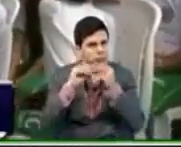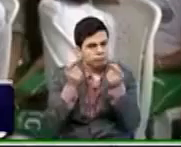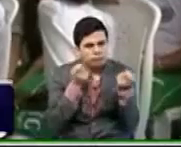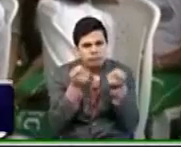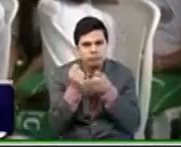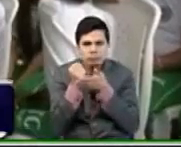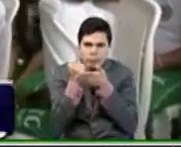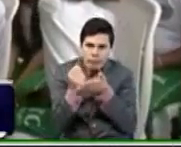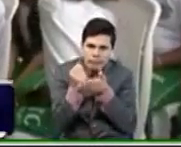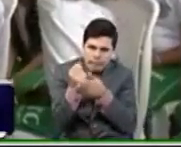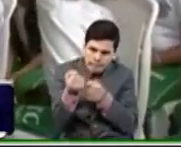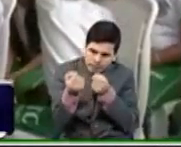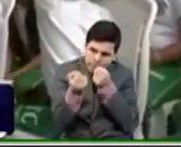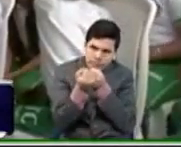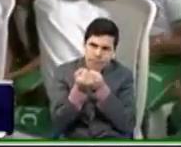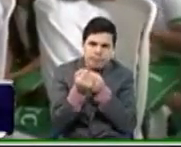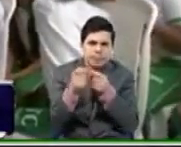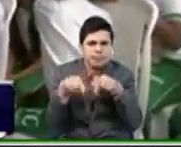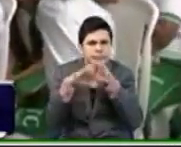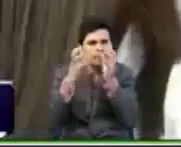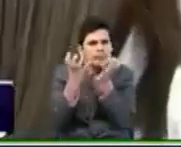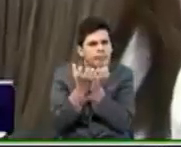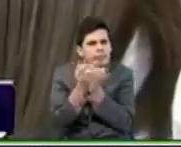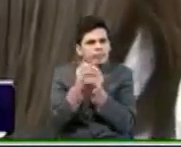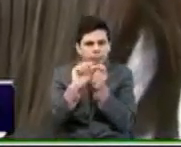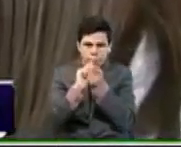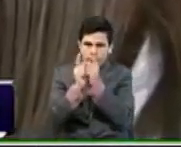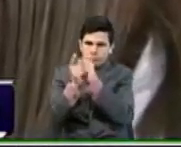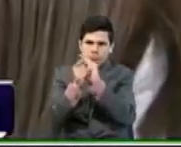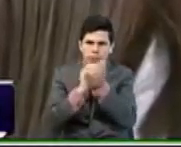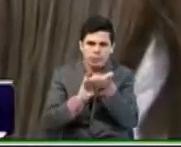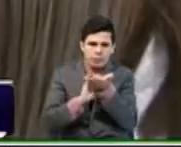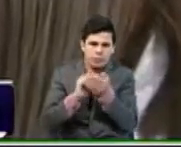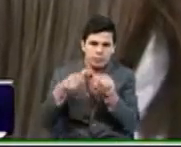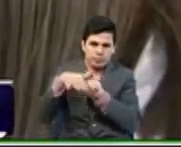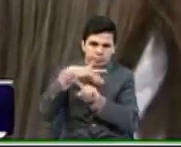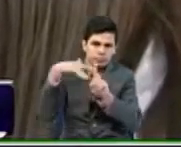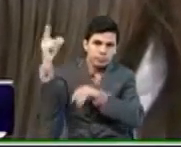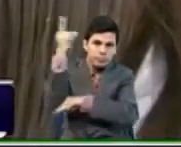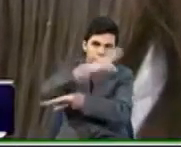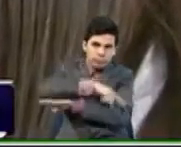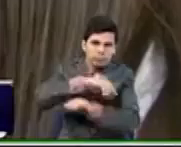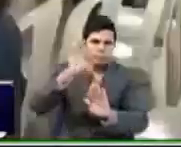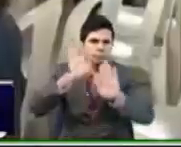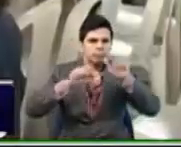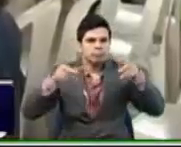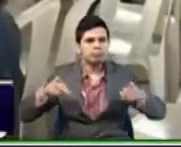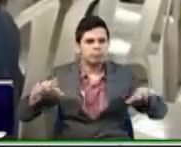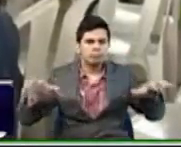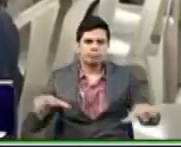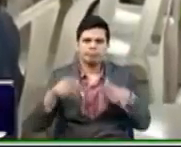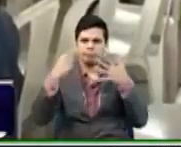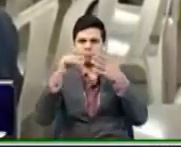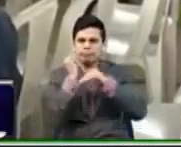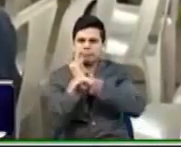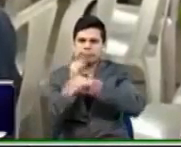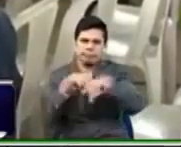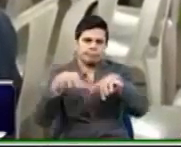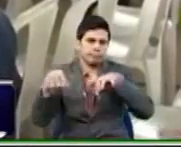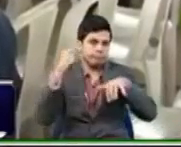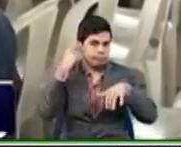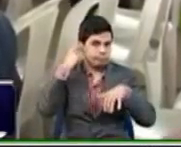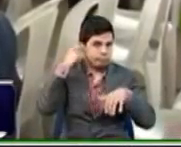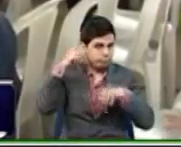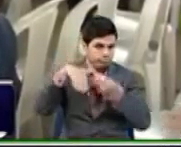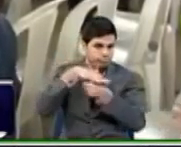granito de arena, podemos cambiar el mundo. El Día del Medio Ambiente se realizó con la participación de diferentes instituciones educativas